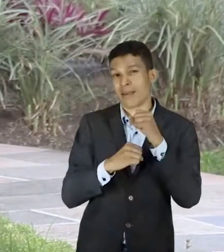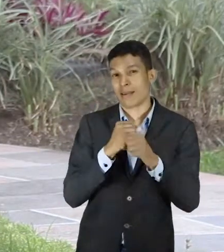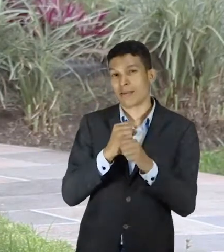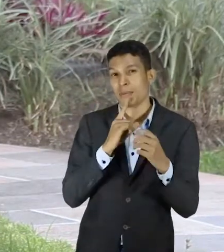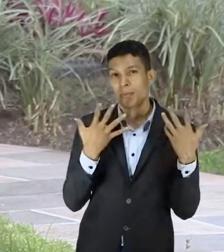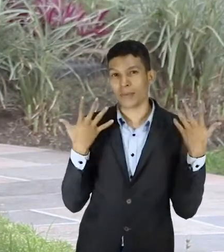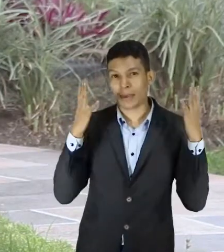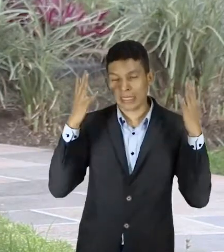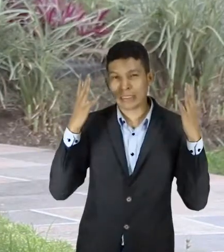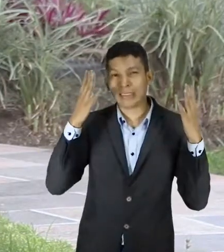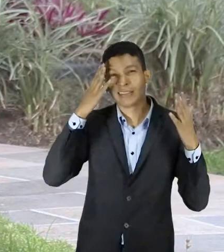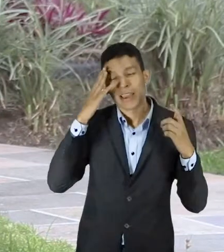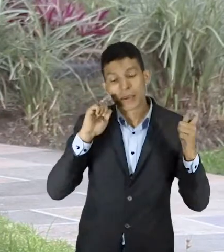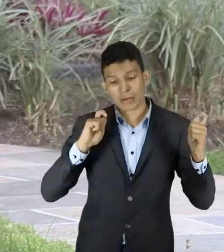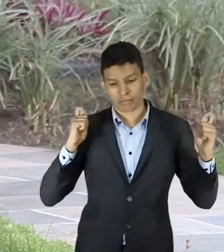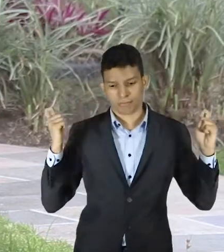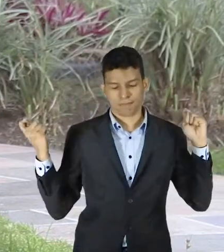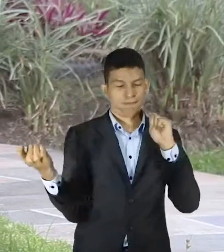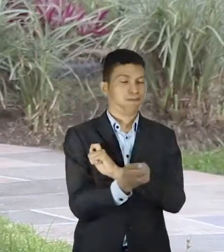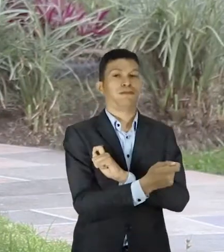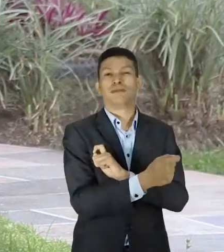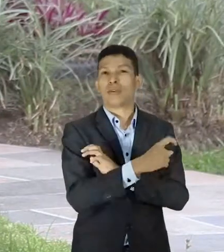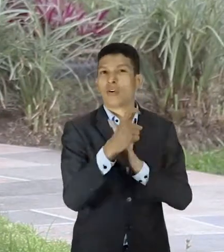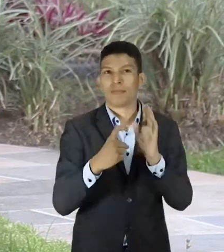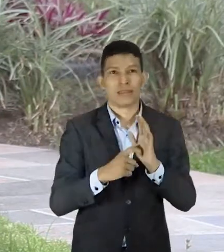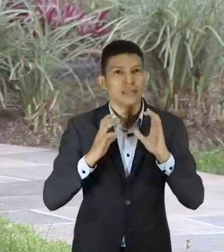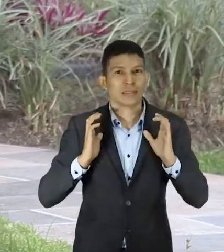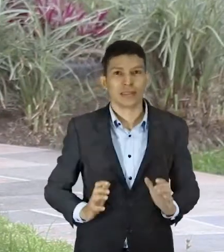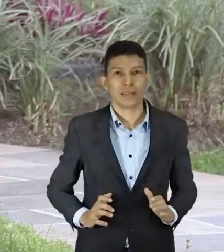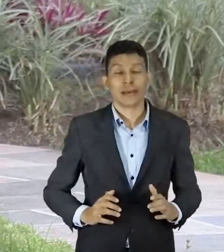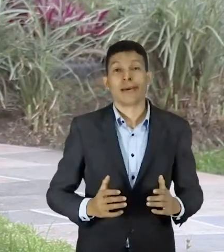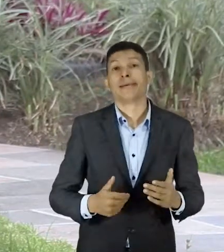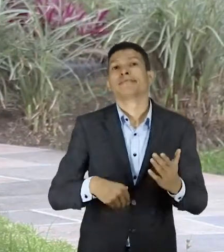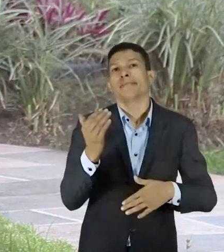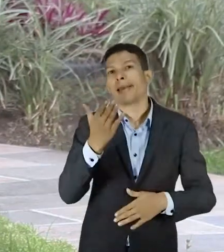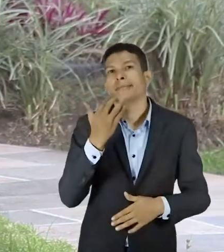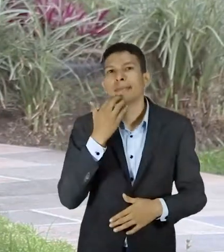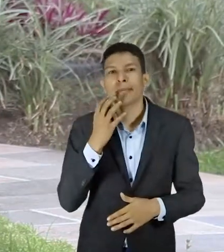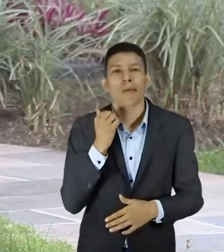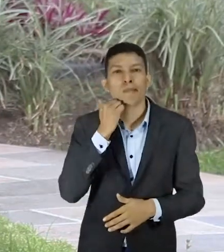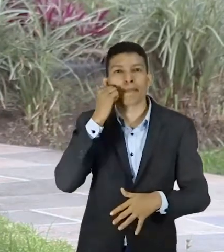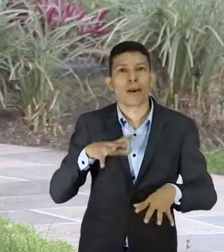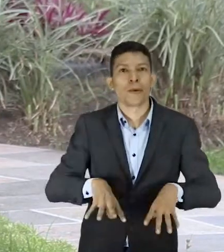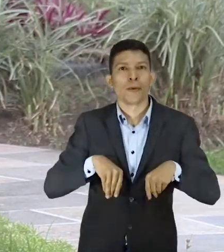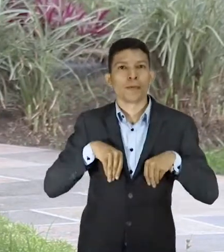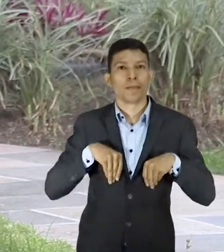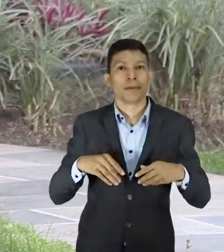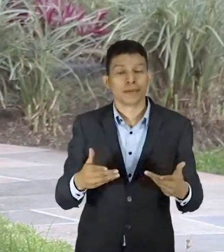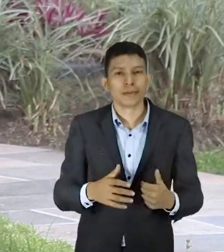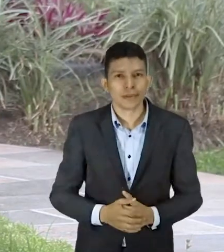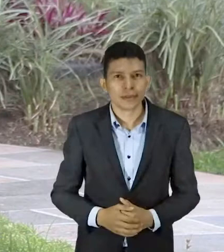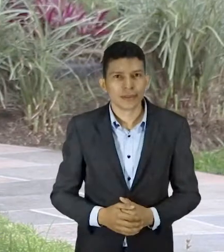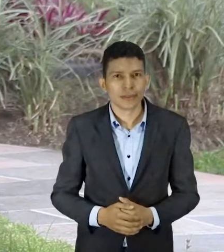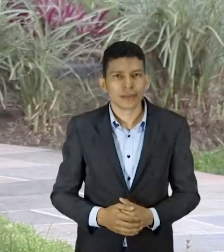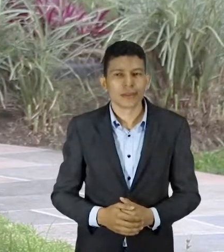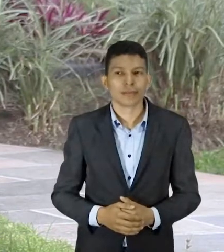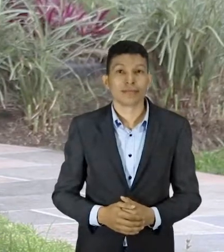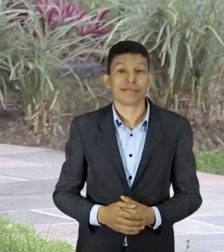tú empiezas a sentir que se te van de pronto cerrando algunas puertas, porque la gente